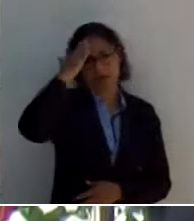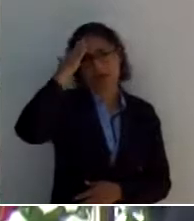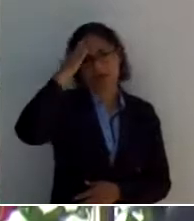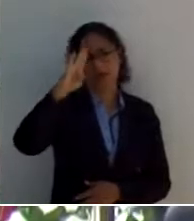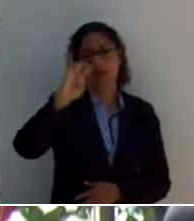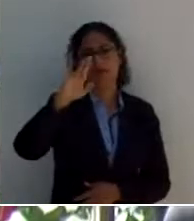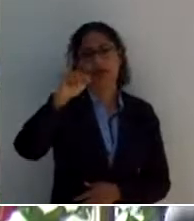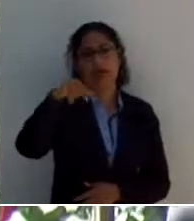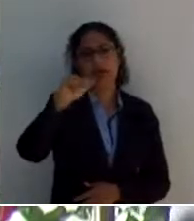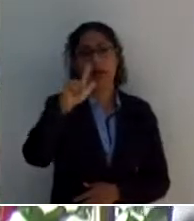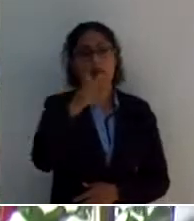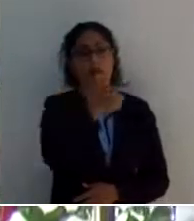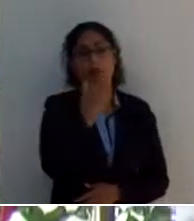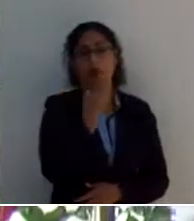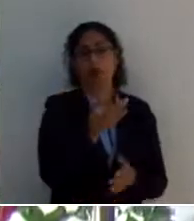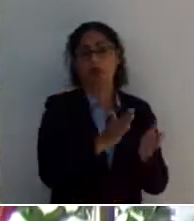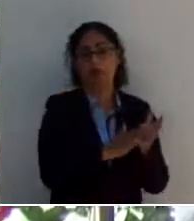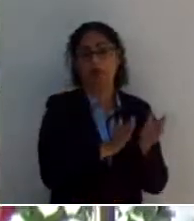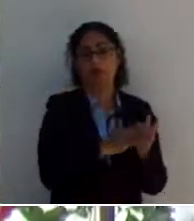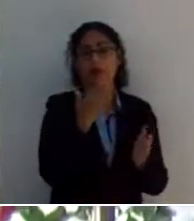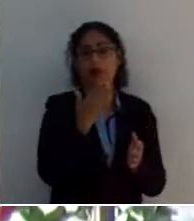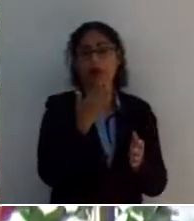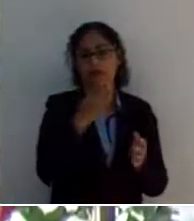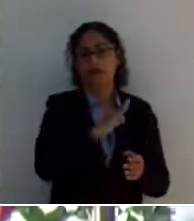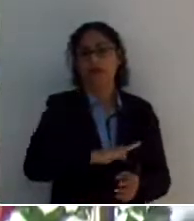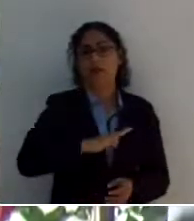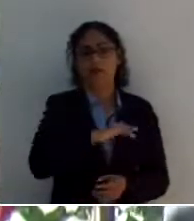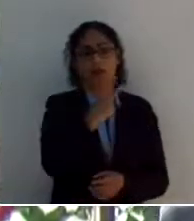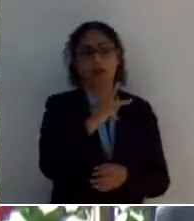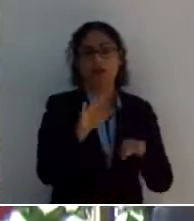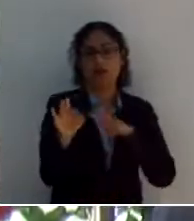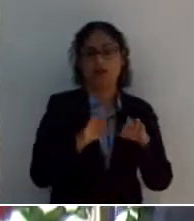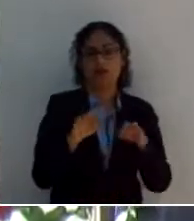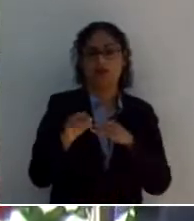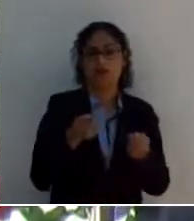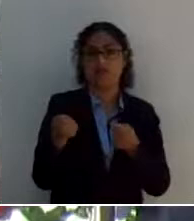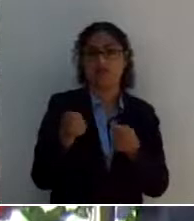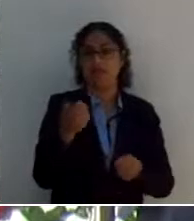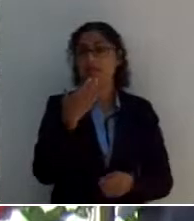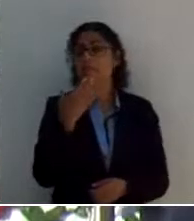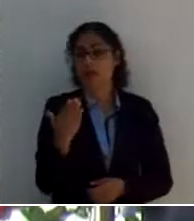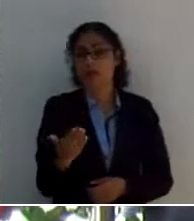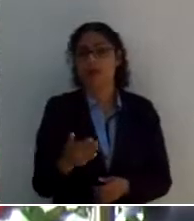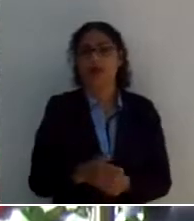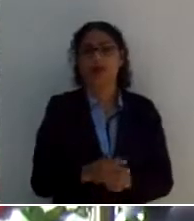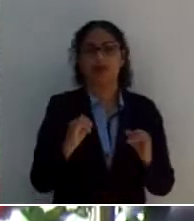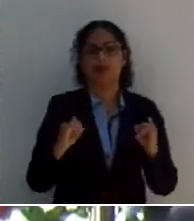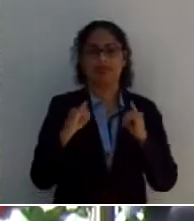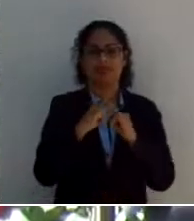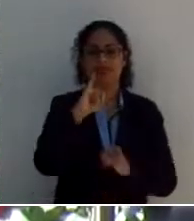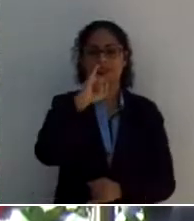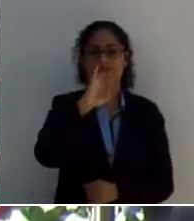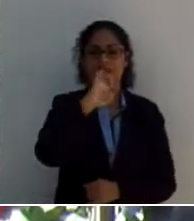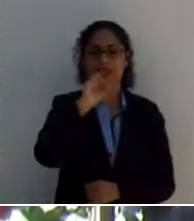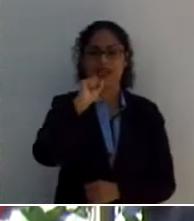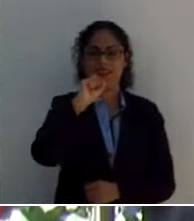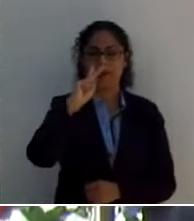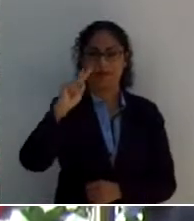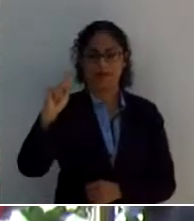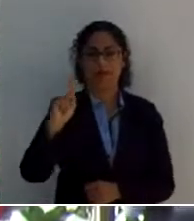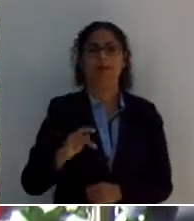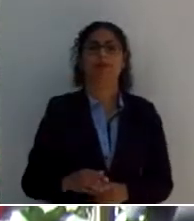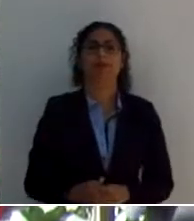comisario Bernal. Muchas felicidades, Bernal, por ese trabajo al frente del Instituto de Formación